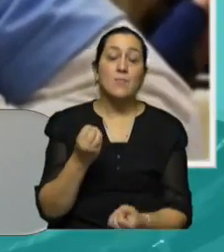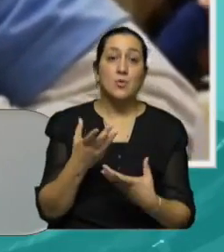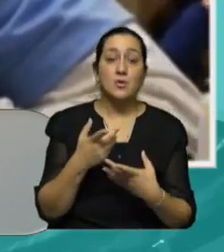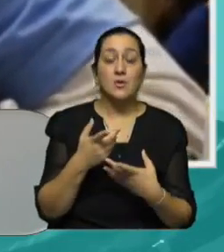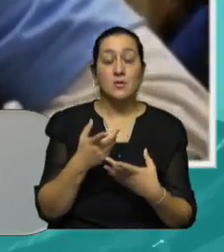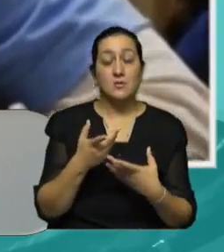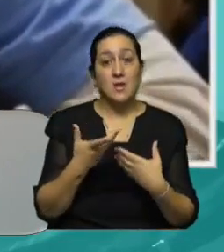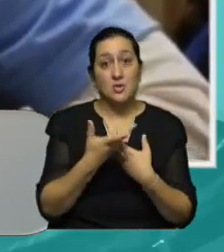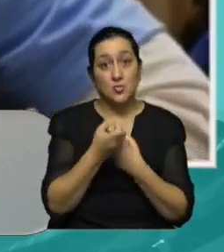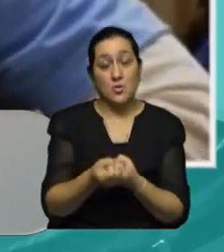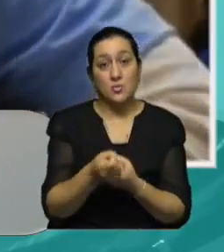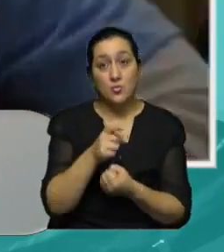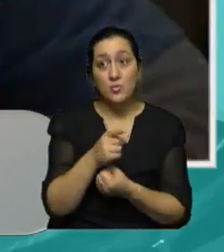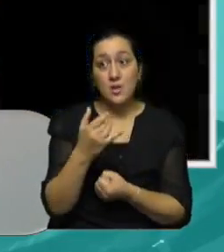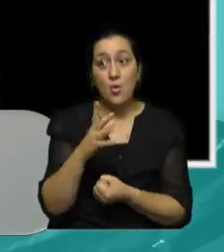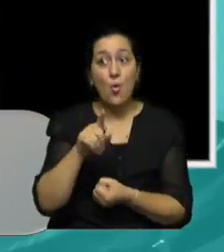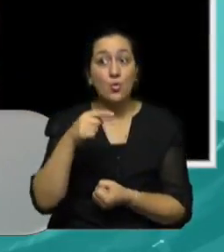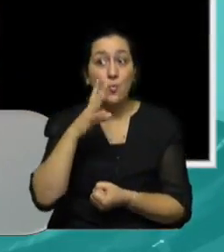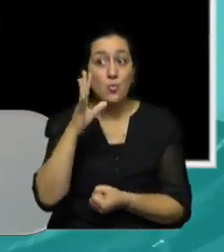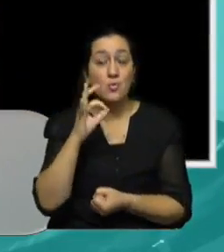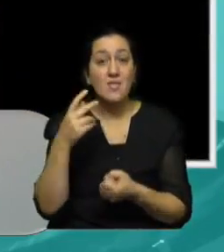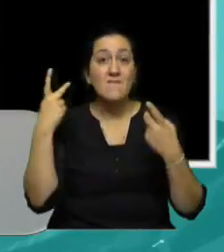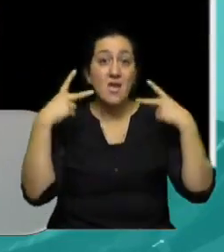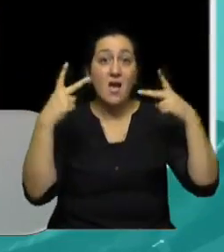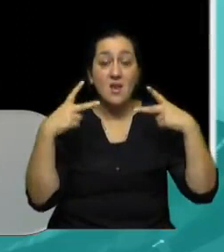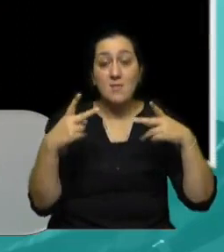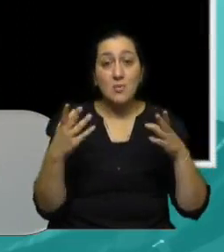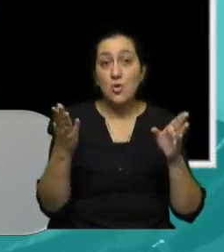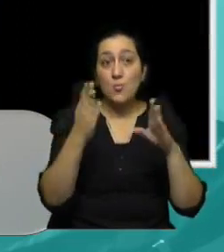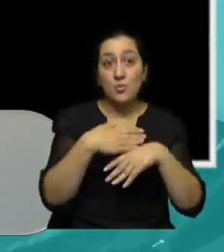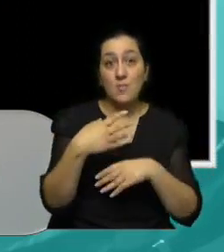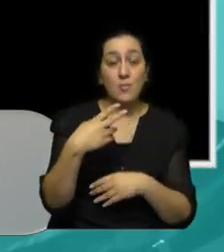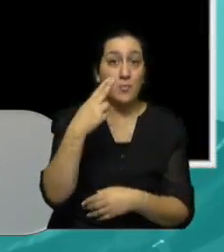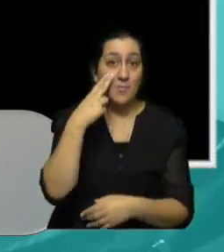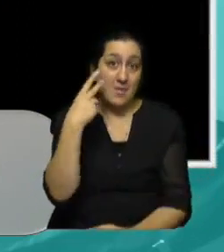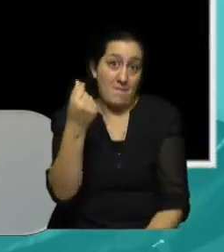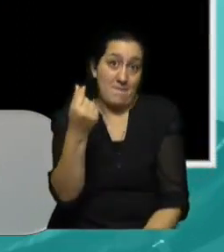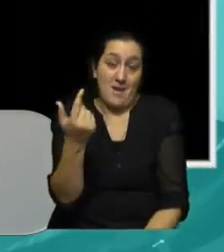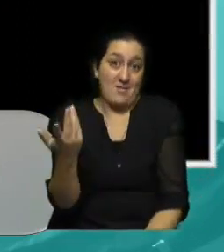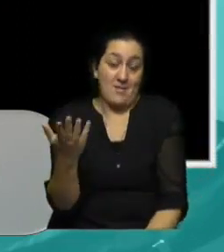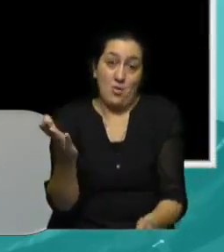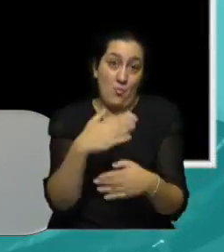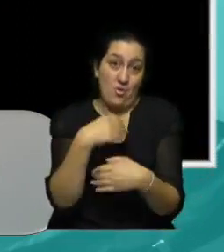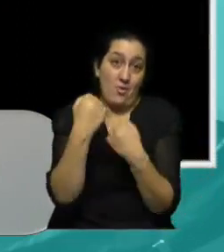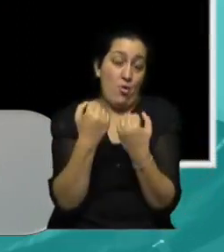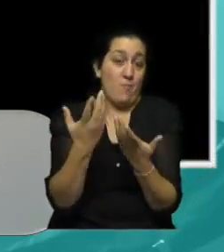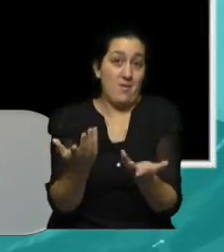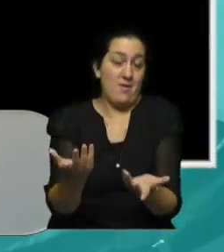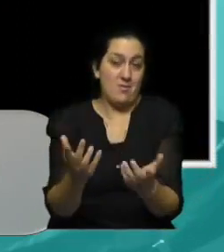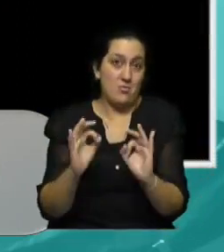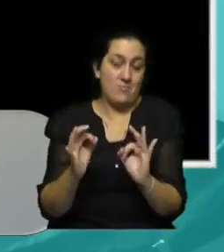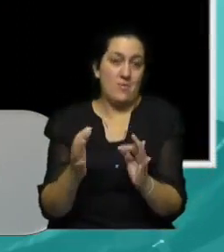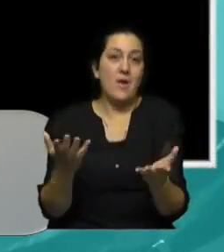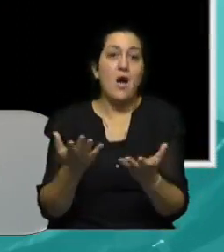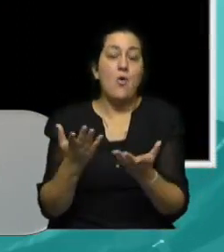vos tenías otras oportunidades también de haber viajado y no podíamos viajar por un tema económico. O sea, ahora porque se recibió